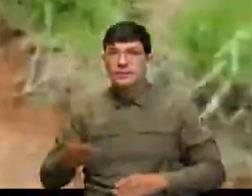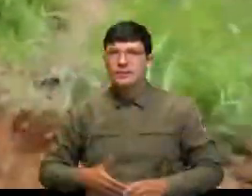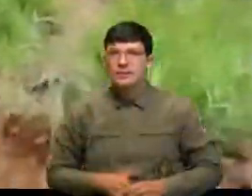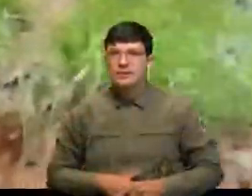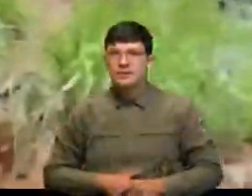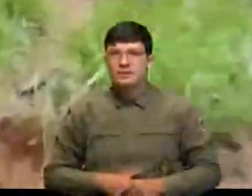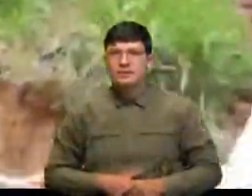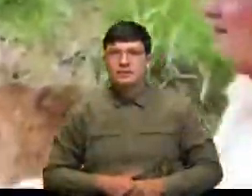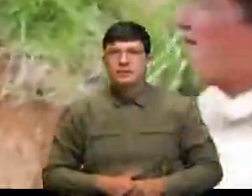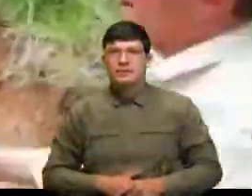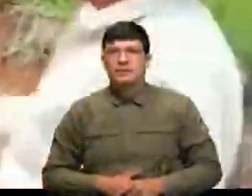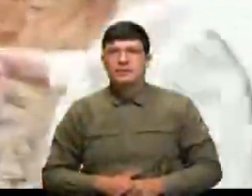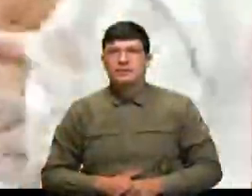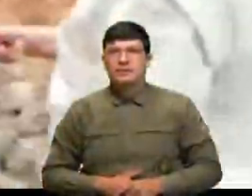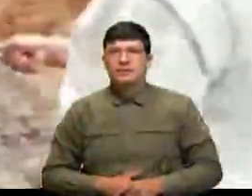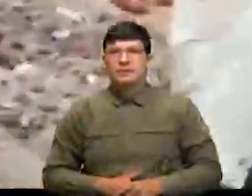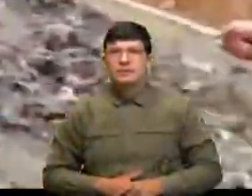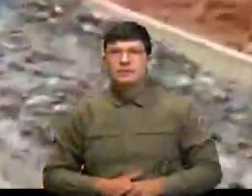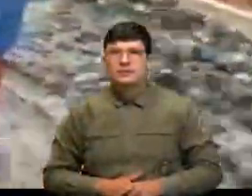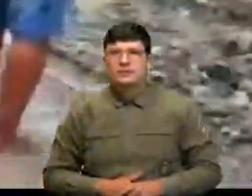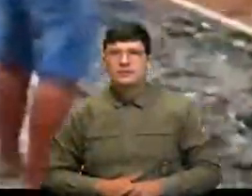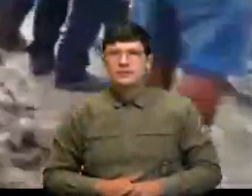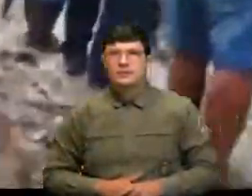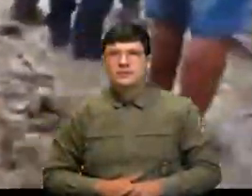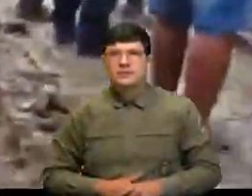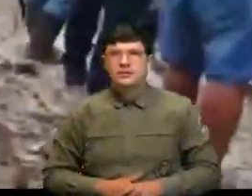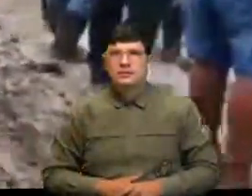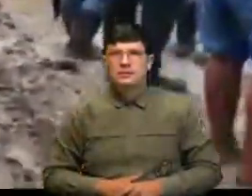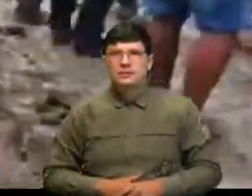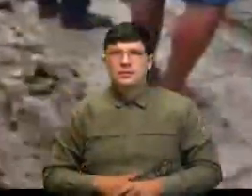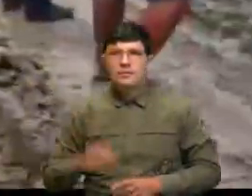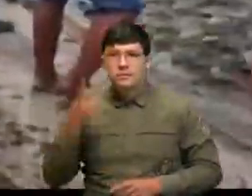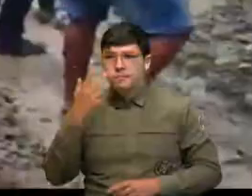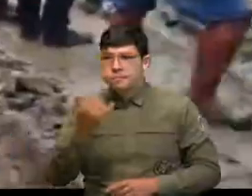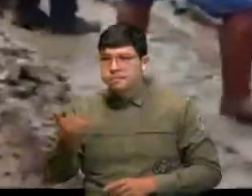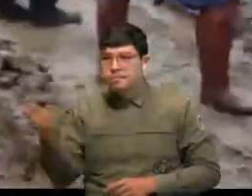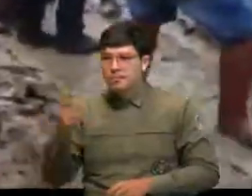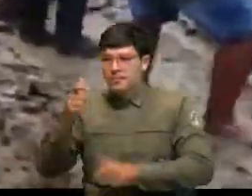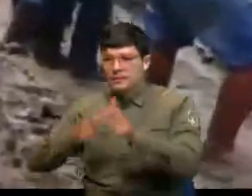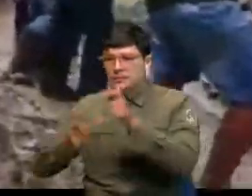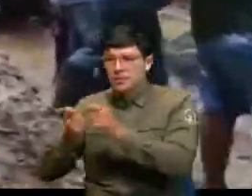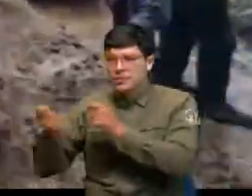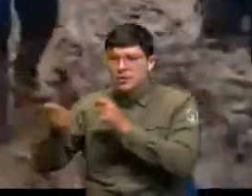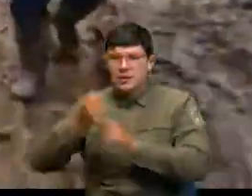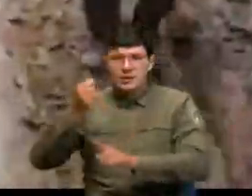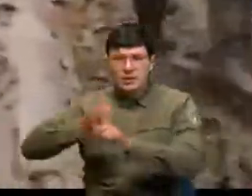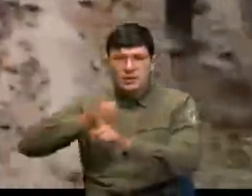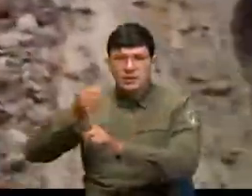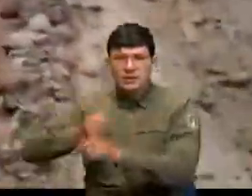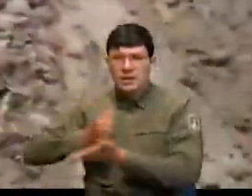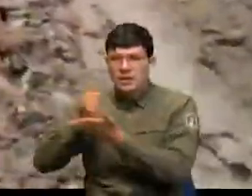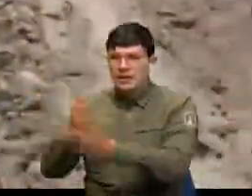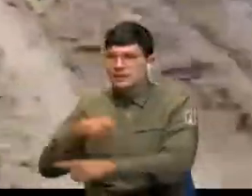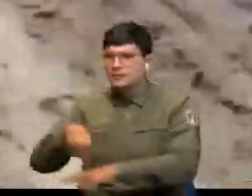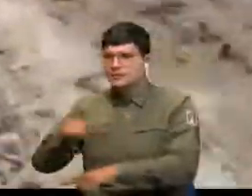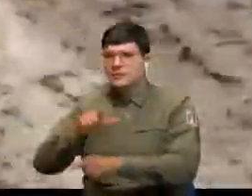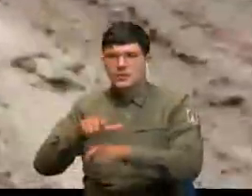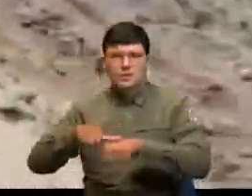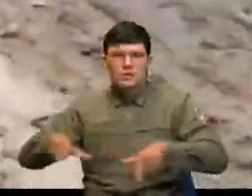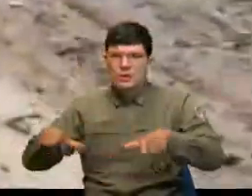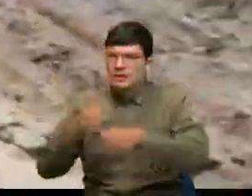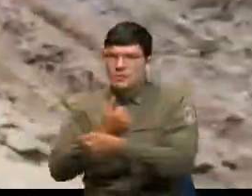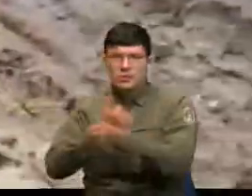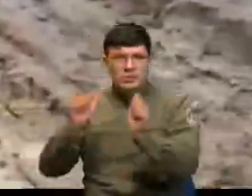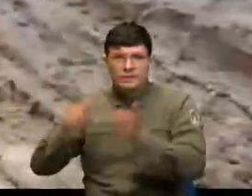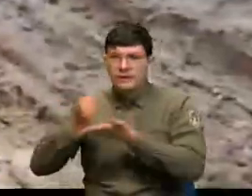encuentra parte de los vecinos tratando de prestar auxilio pero es absolutamente imposible